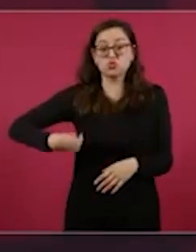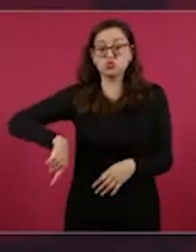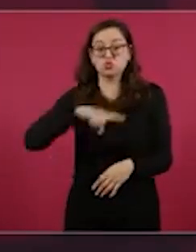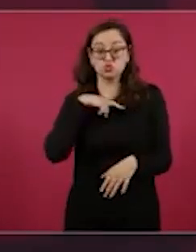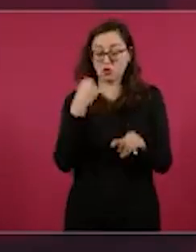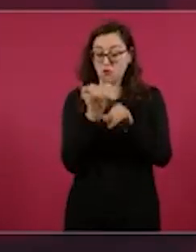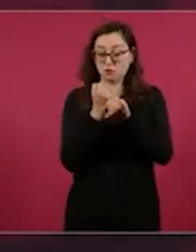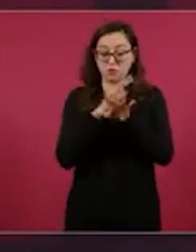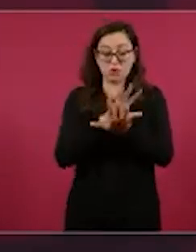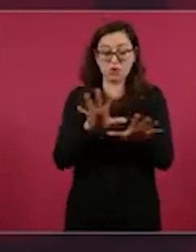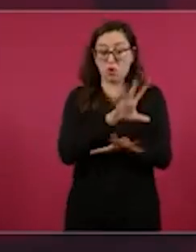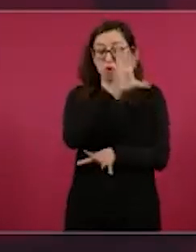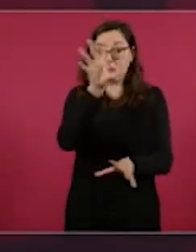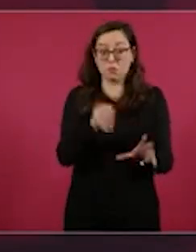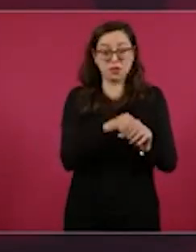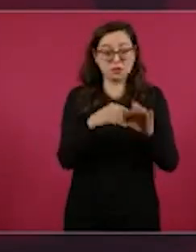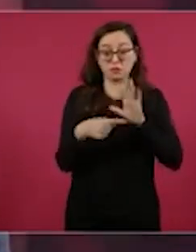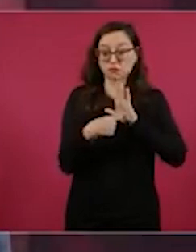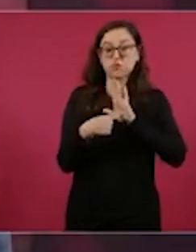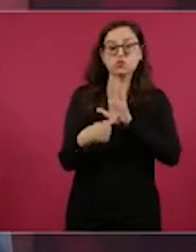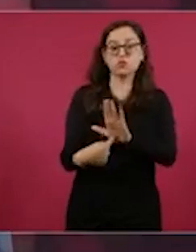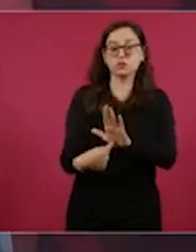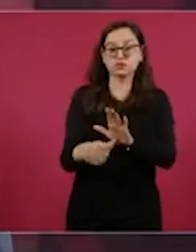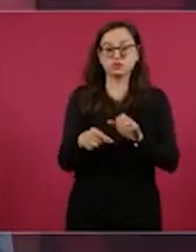nada, nada,